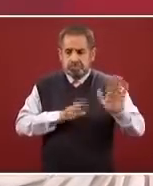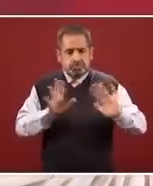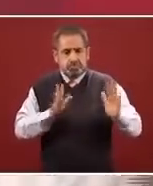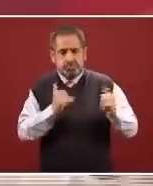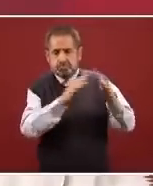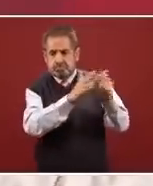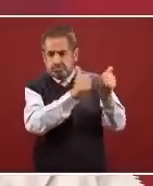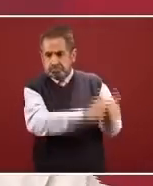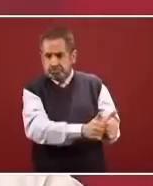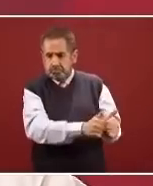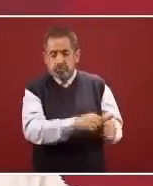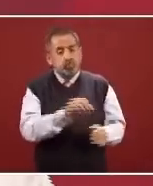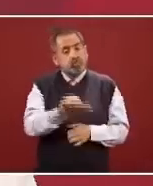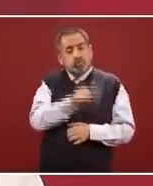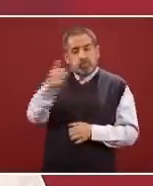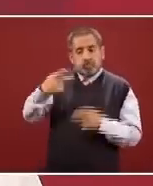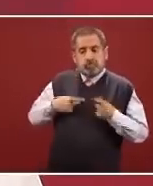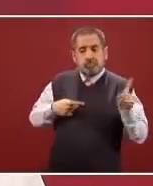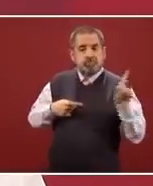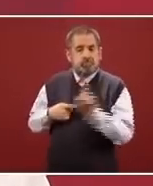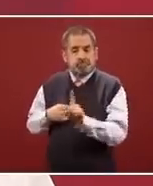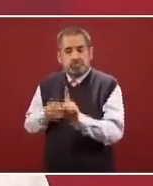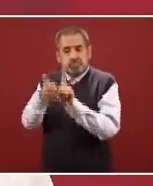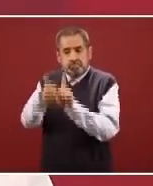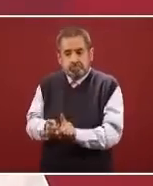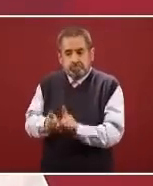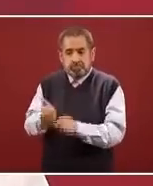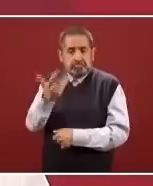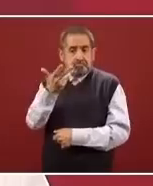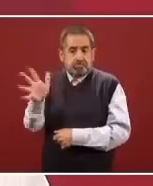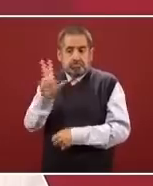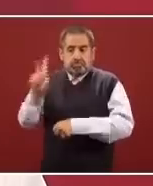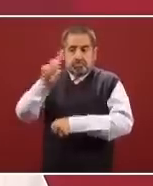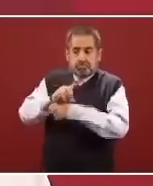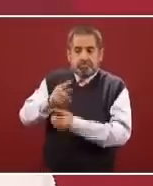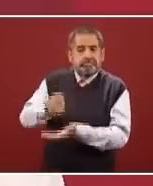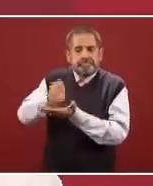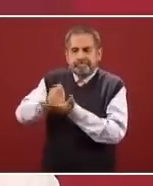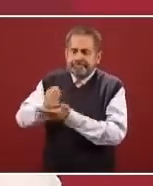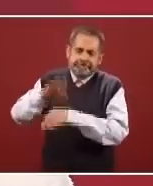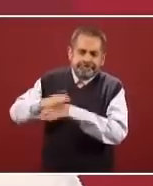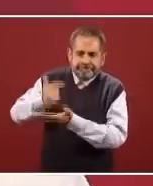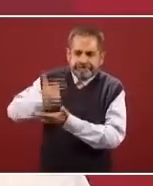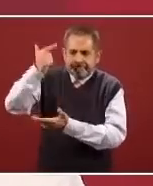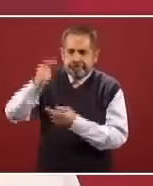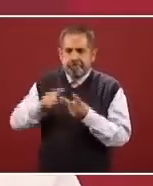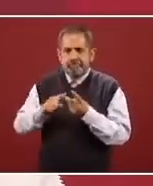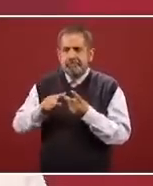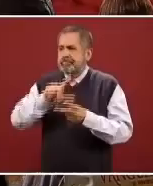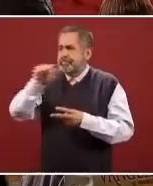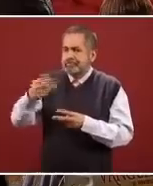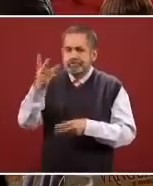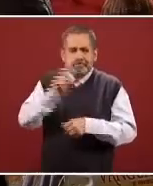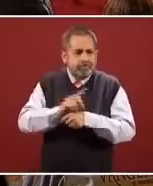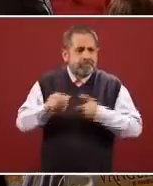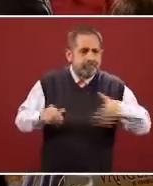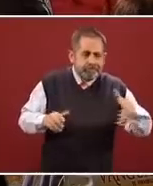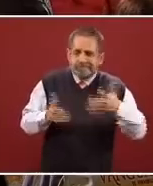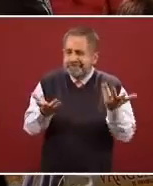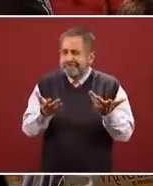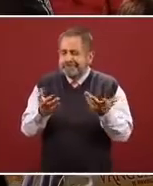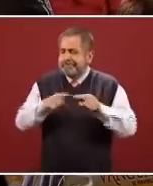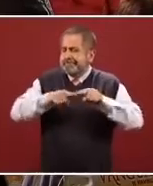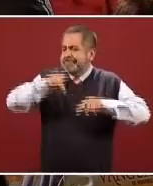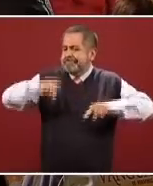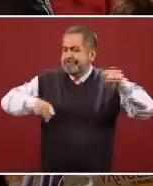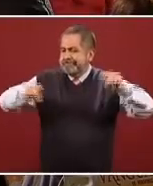su aislamiento. A lo mejor esta persona está 10 días en terapia intensiva, luego otros 3 fuera y luego sale a su casa.